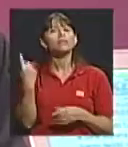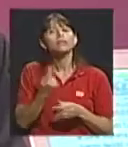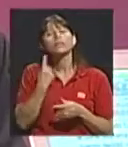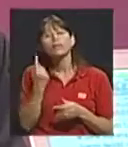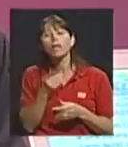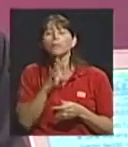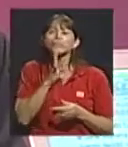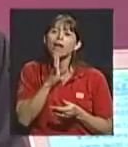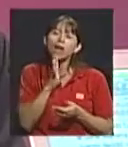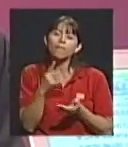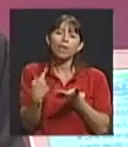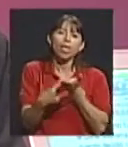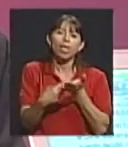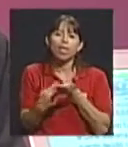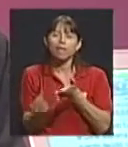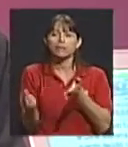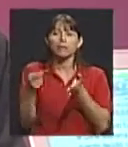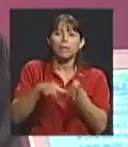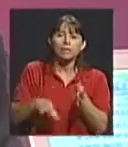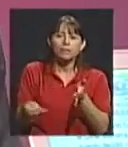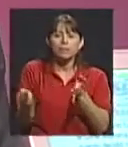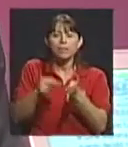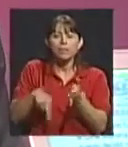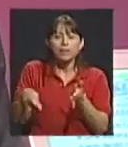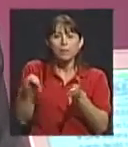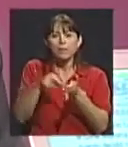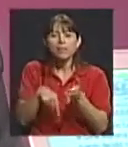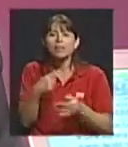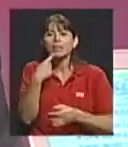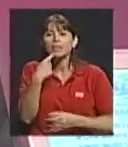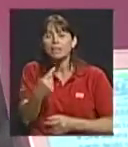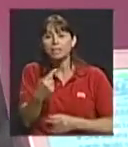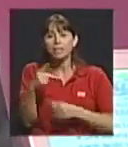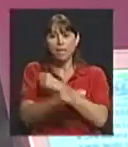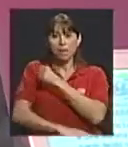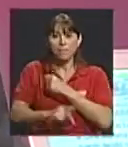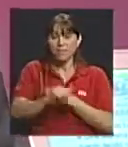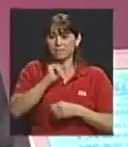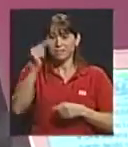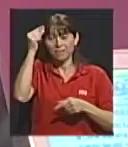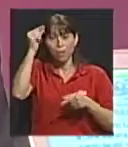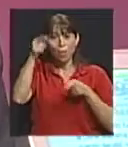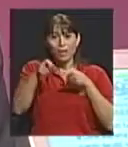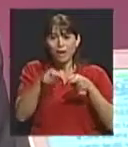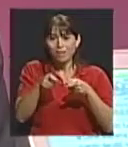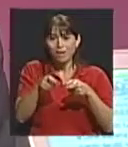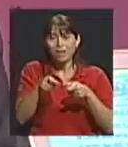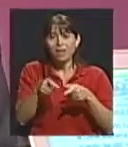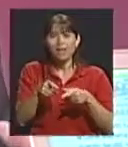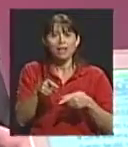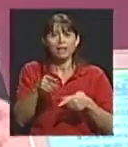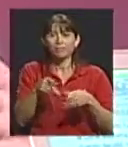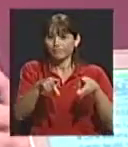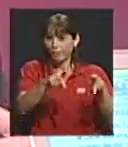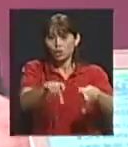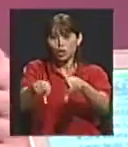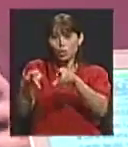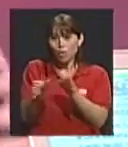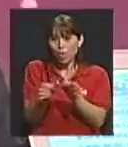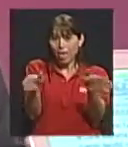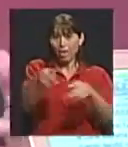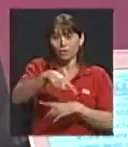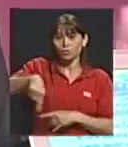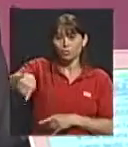discurso en la línea que predica que el país es ingobernable los ciudadanos que no tienen por qué estar